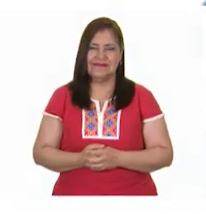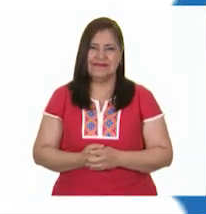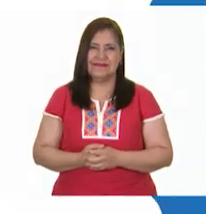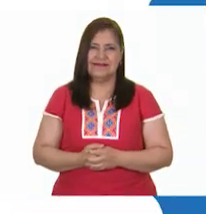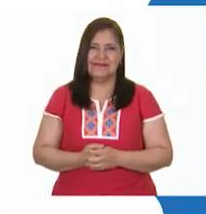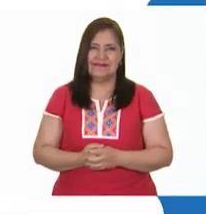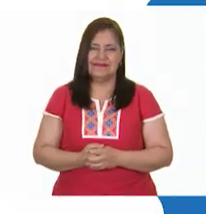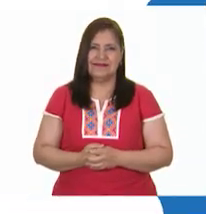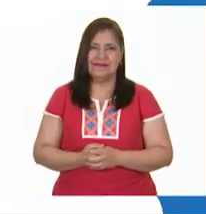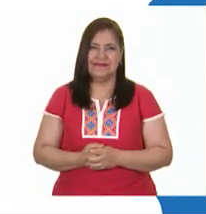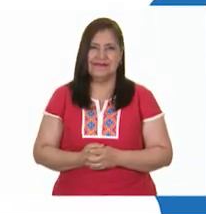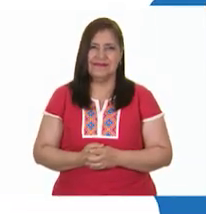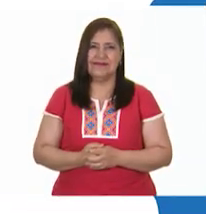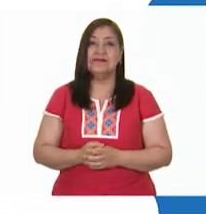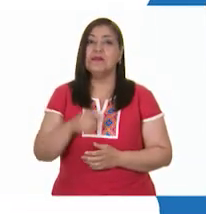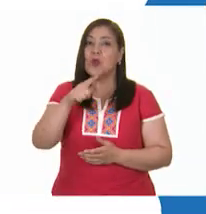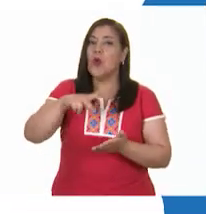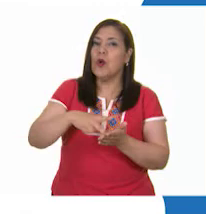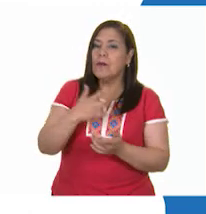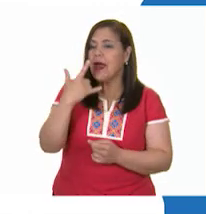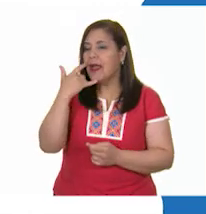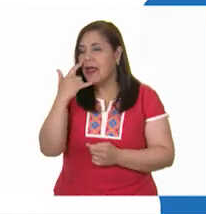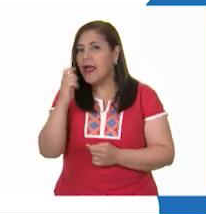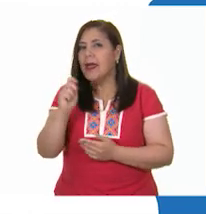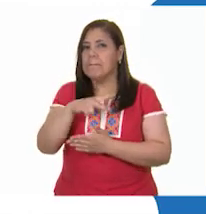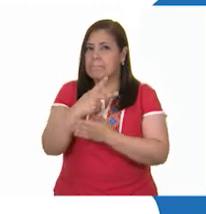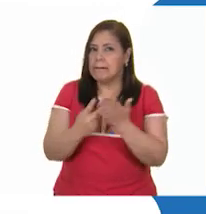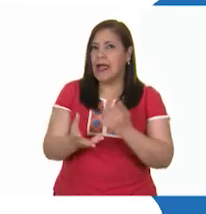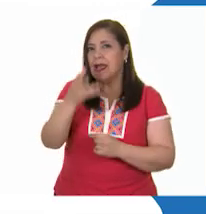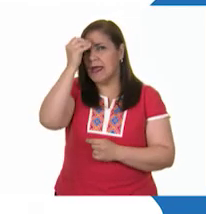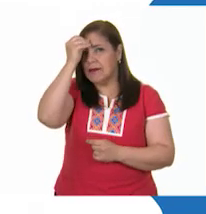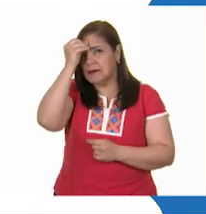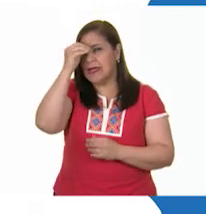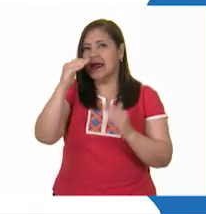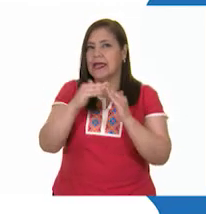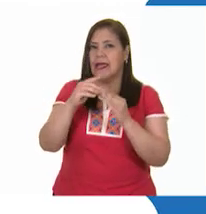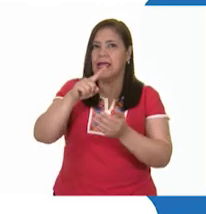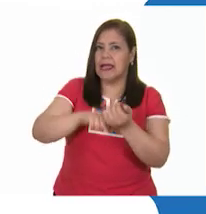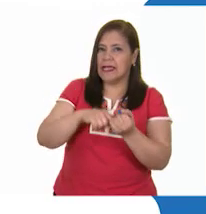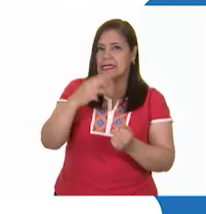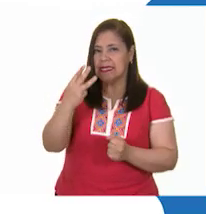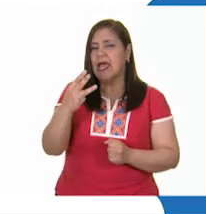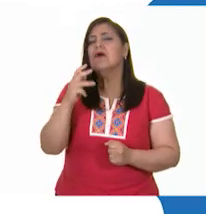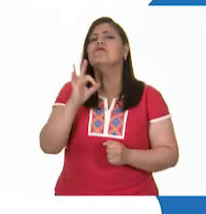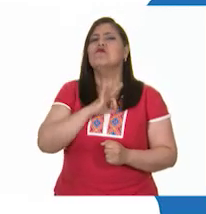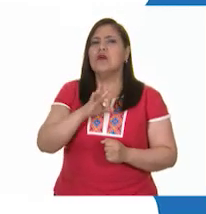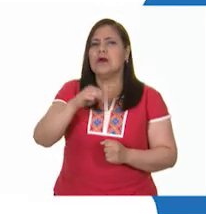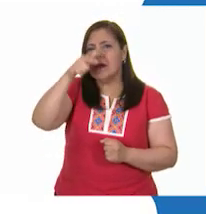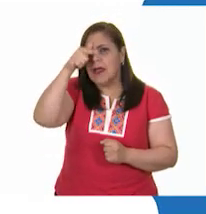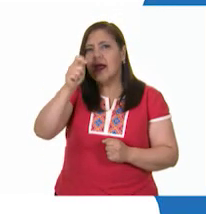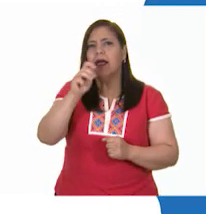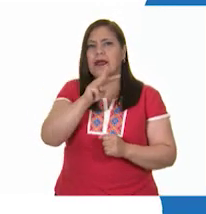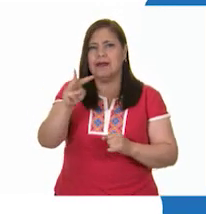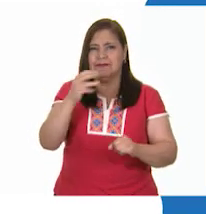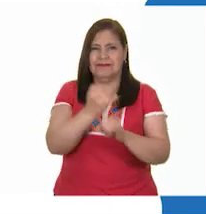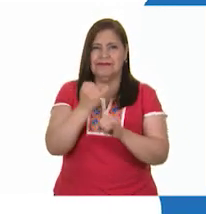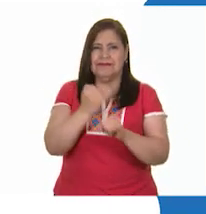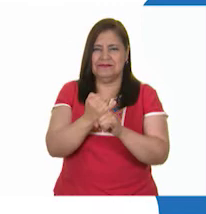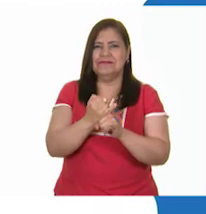conalitec.cep.gov.mx. Si quieres volver a ver los programas de Aprende en Casa 3, los puedes encontrar en la siguiente